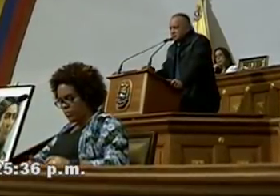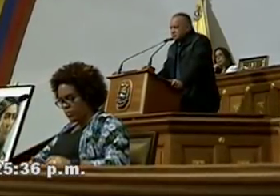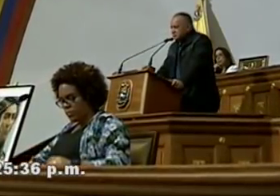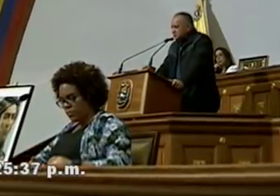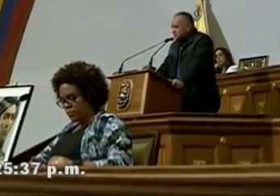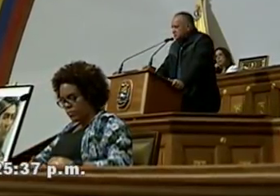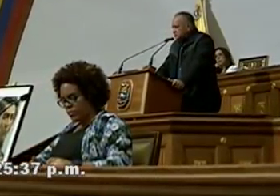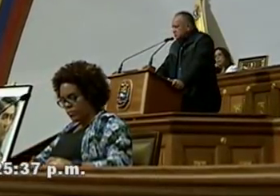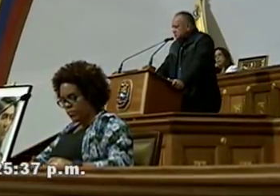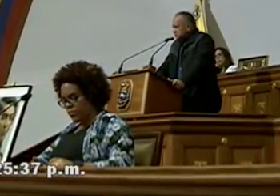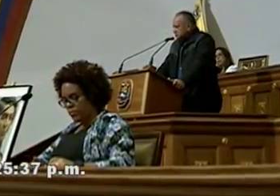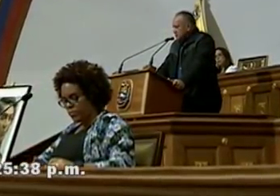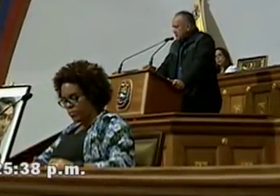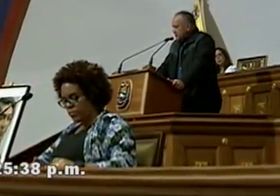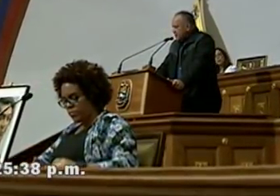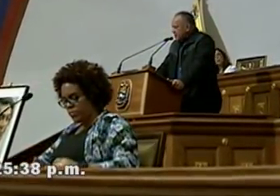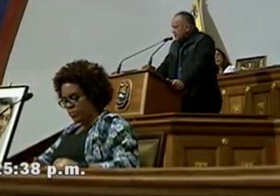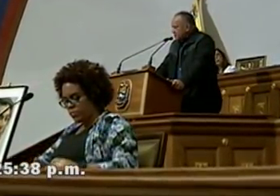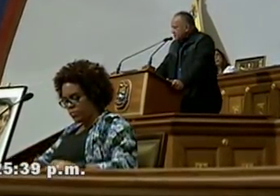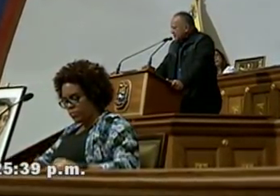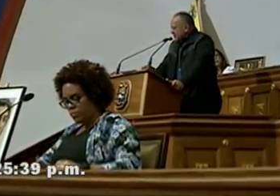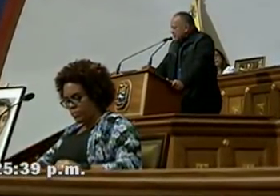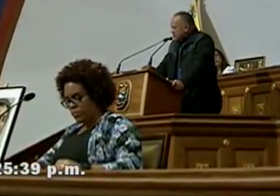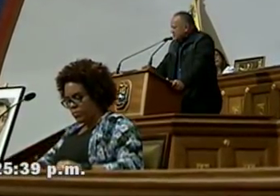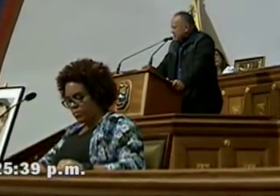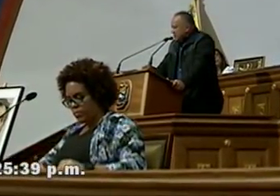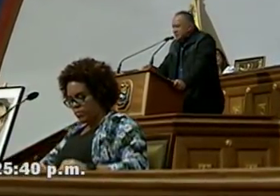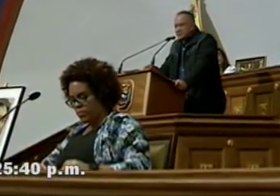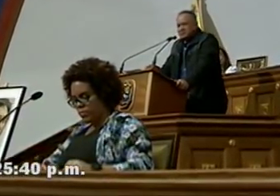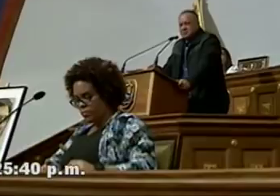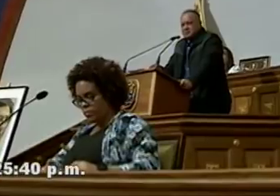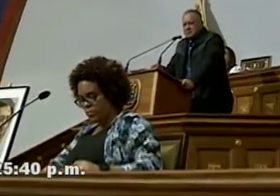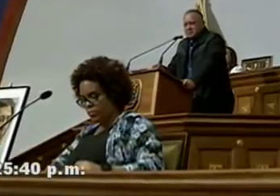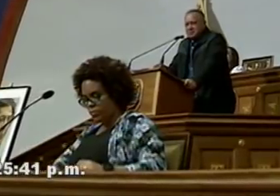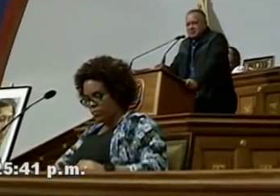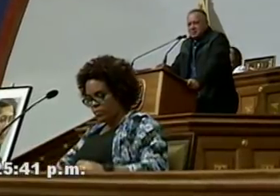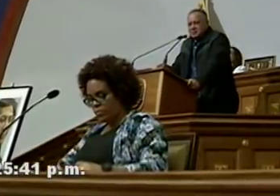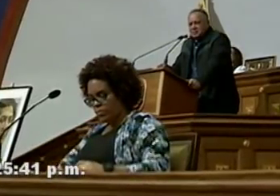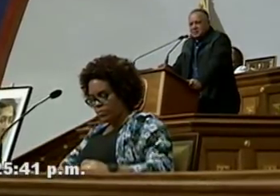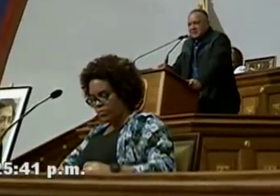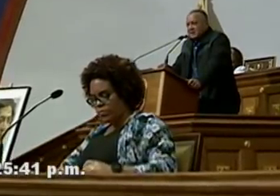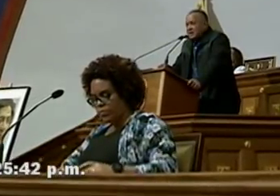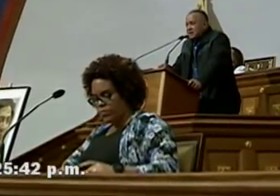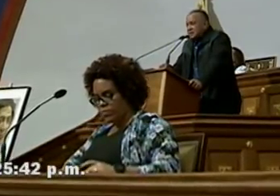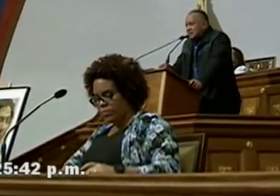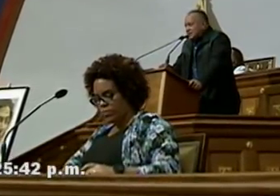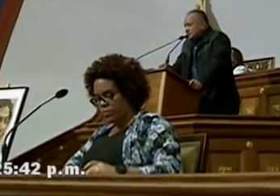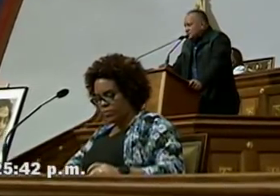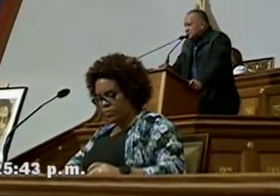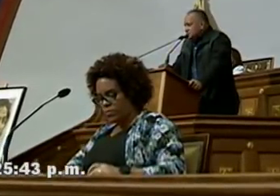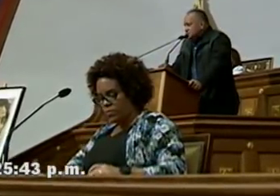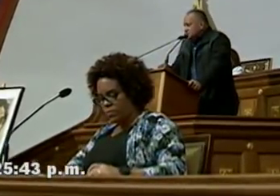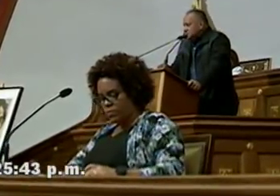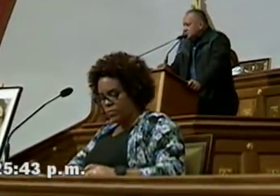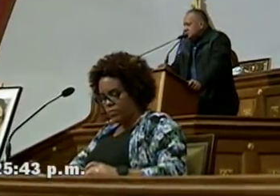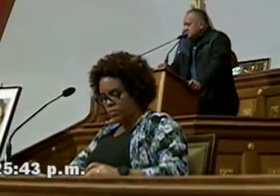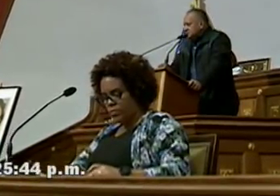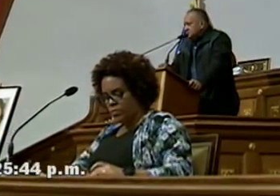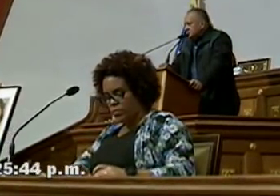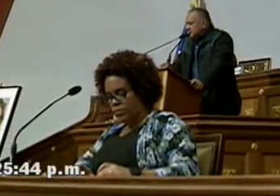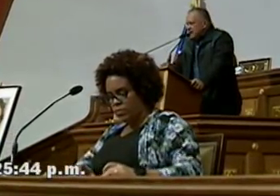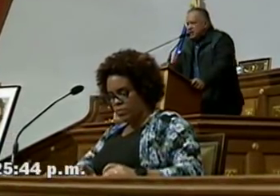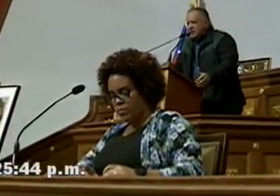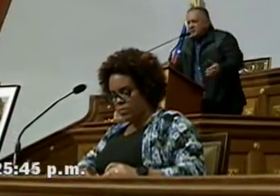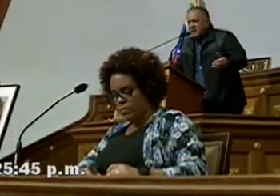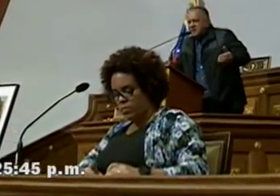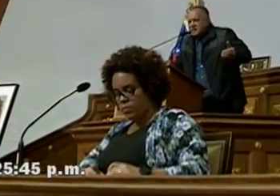magnicidio, de palabras de la derecha. Qué irresponsable, qué falta de ética.